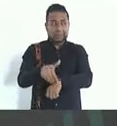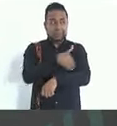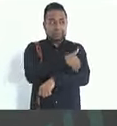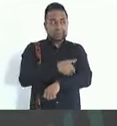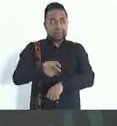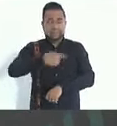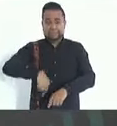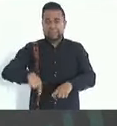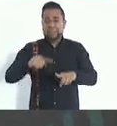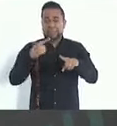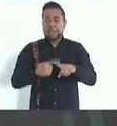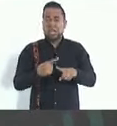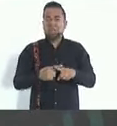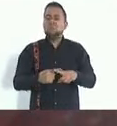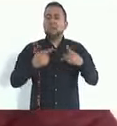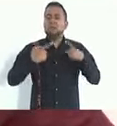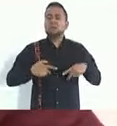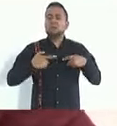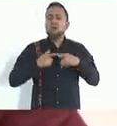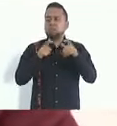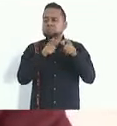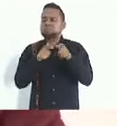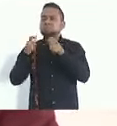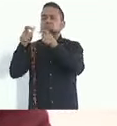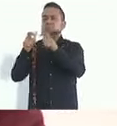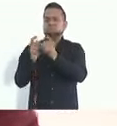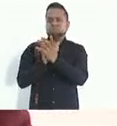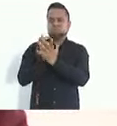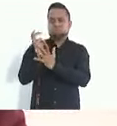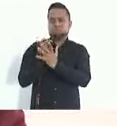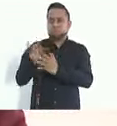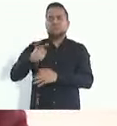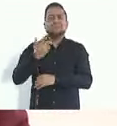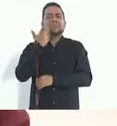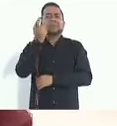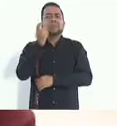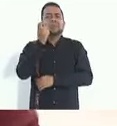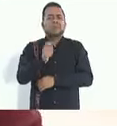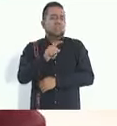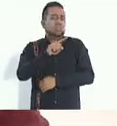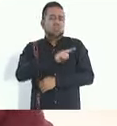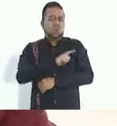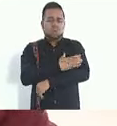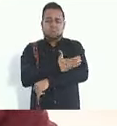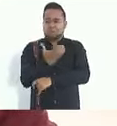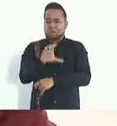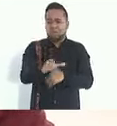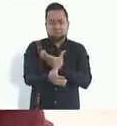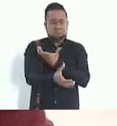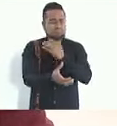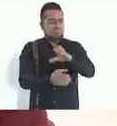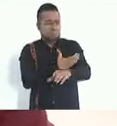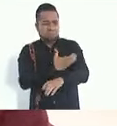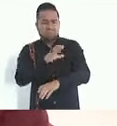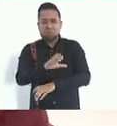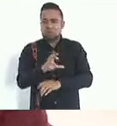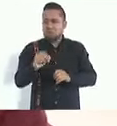potentados lo que querían era que hubiera nada más Kratos poder, sin